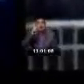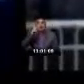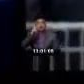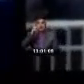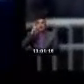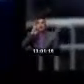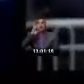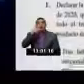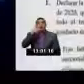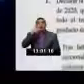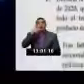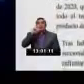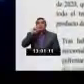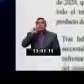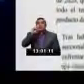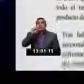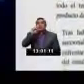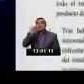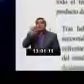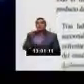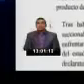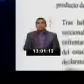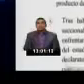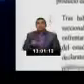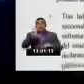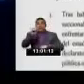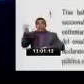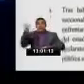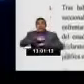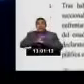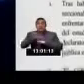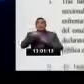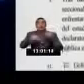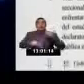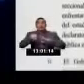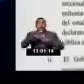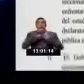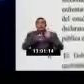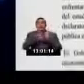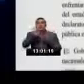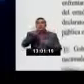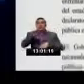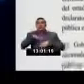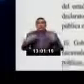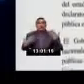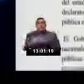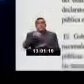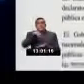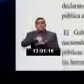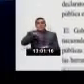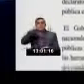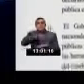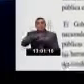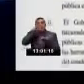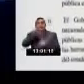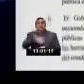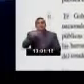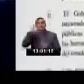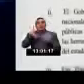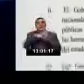establece que, transcurrido este periodo de 30 días de renovación del estado de excepción, la Corte Constitucional no admitirá una nueva declaratoria sobre los mismos